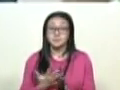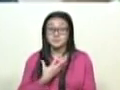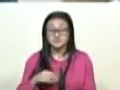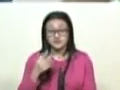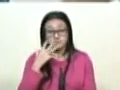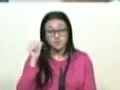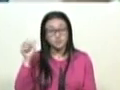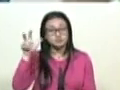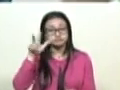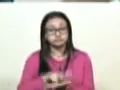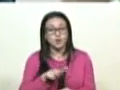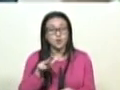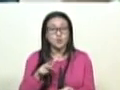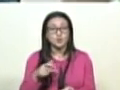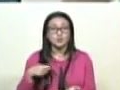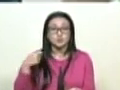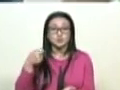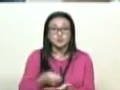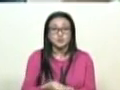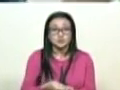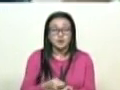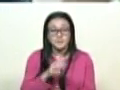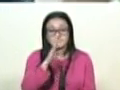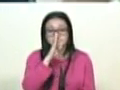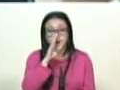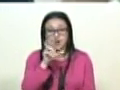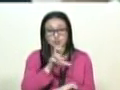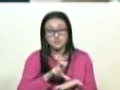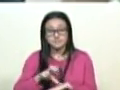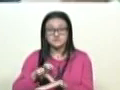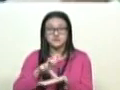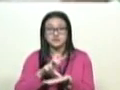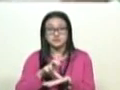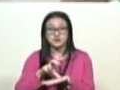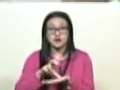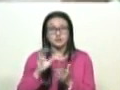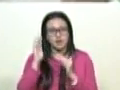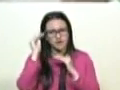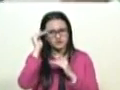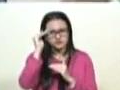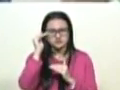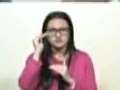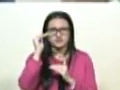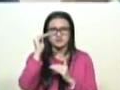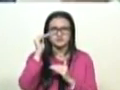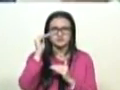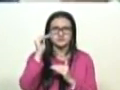aprobó líneas de crédito mediante el Banco Bicentenario para atender a